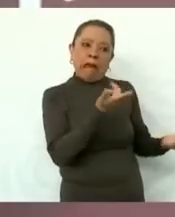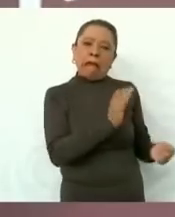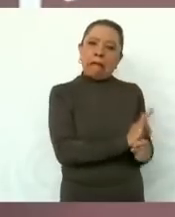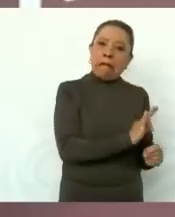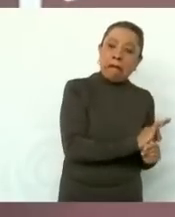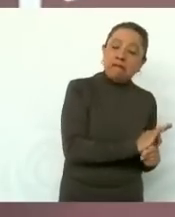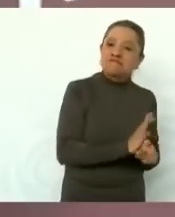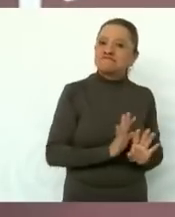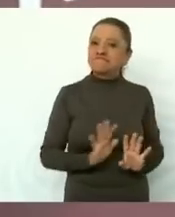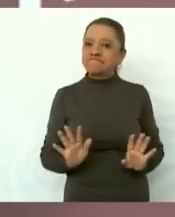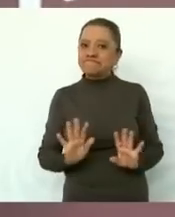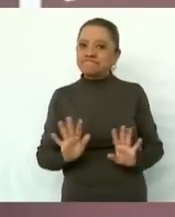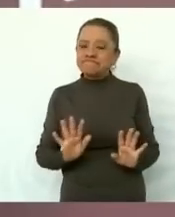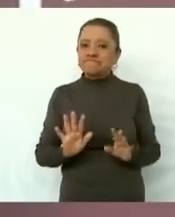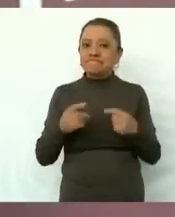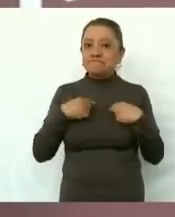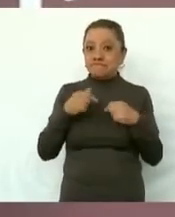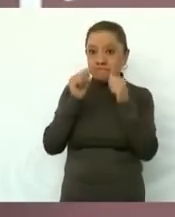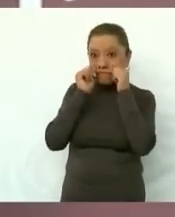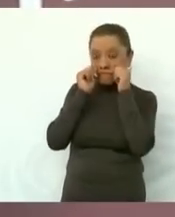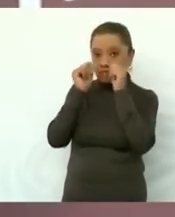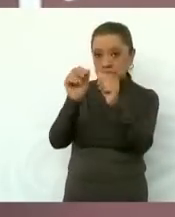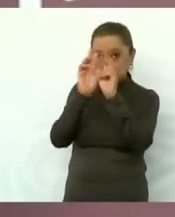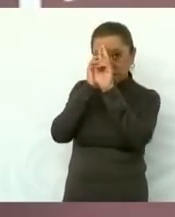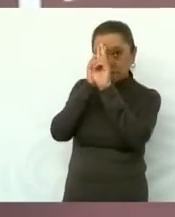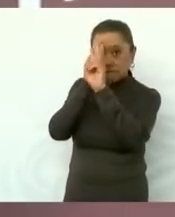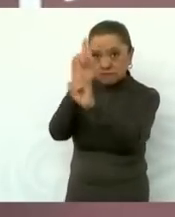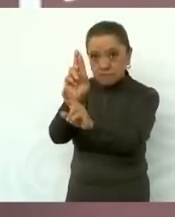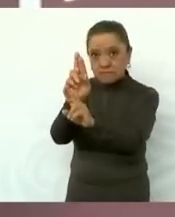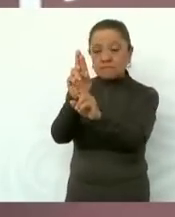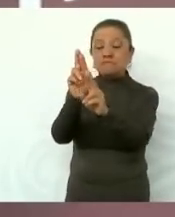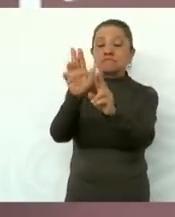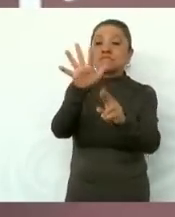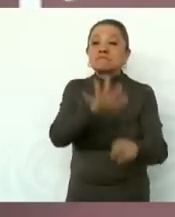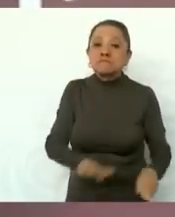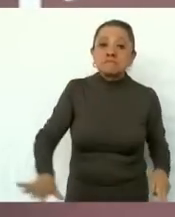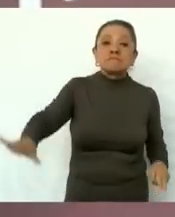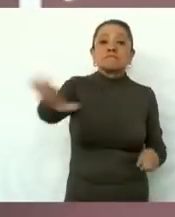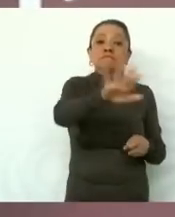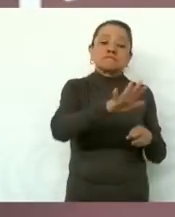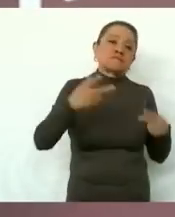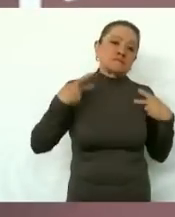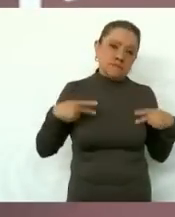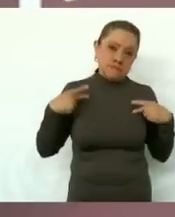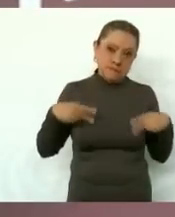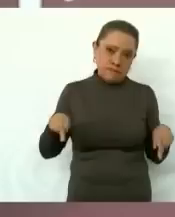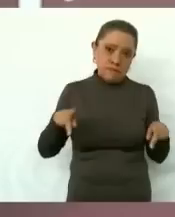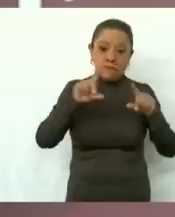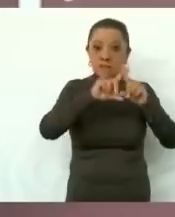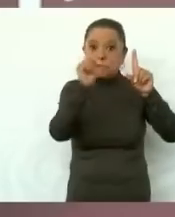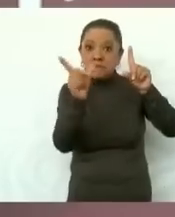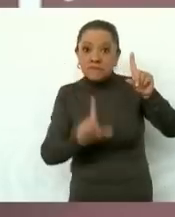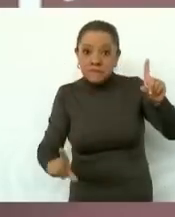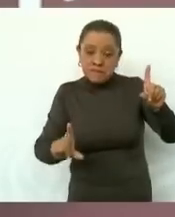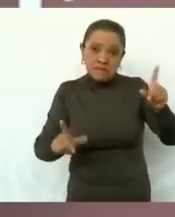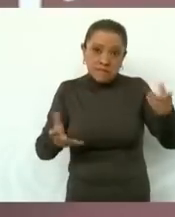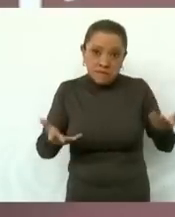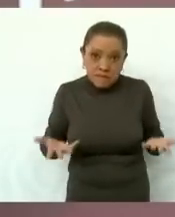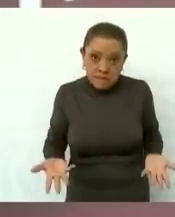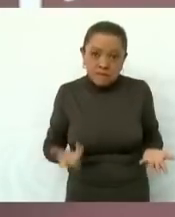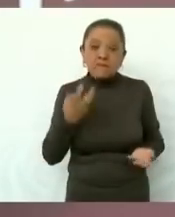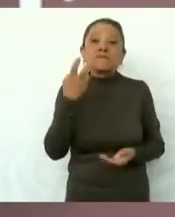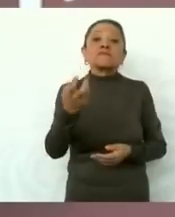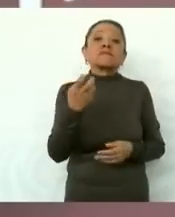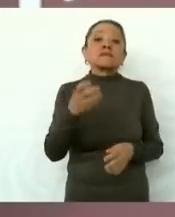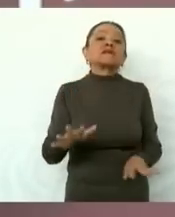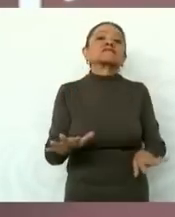proteger intereses de unos cuantos, sino para proteger el interés del pueblo y de la nación. Eso es algo que cambió